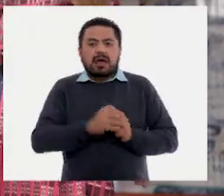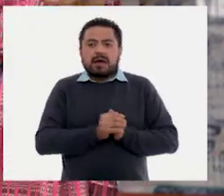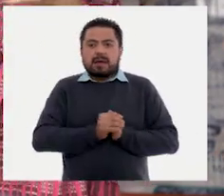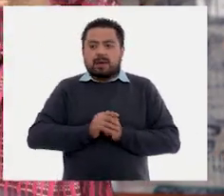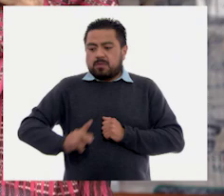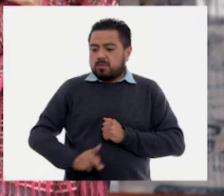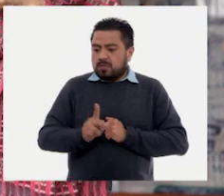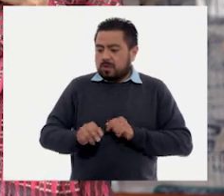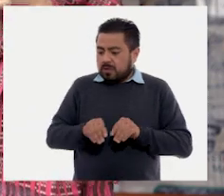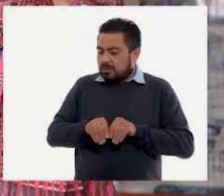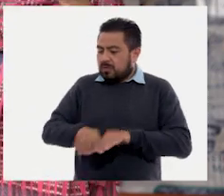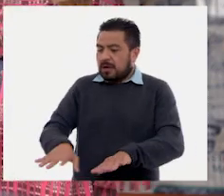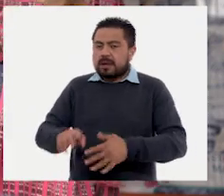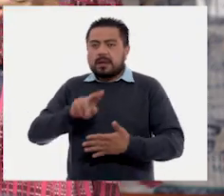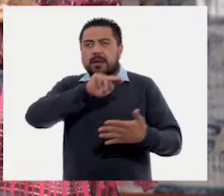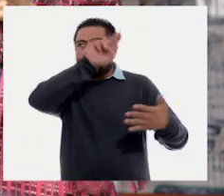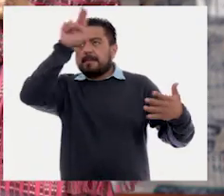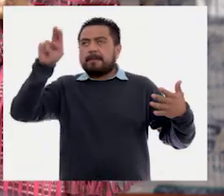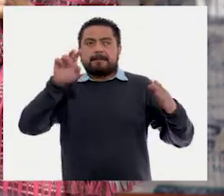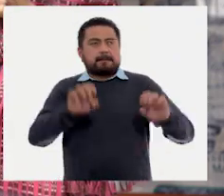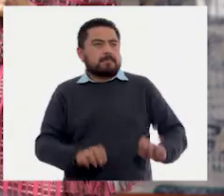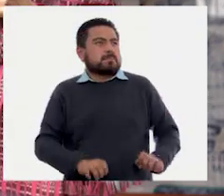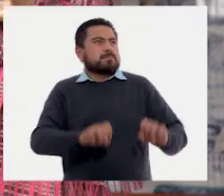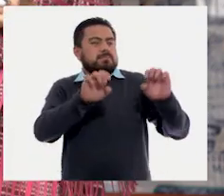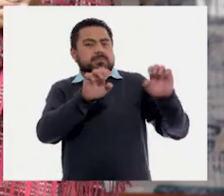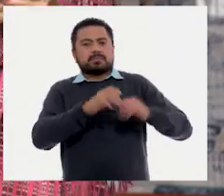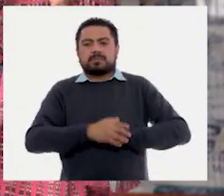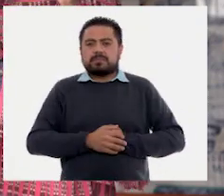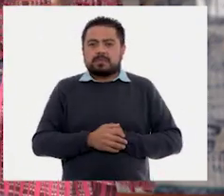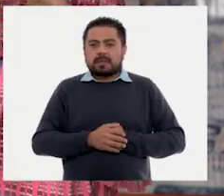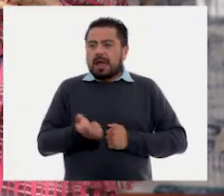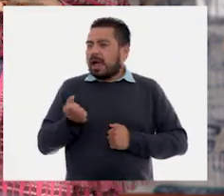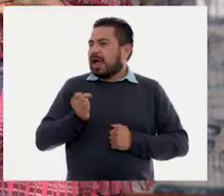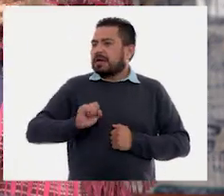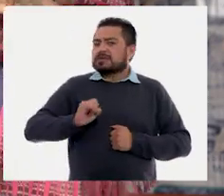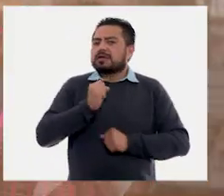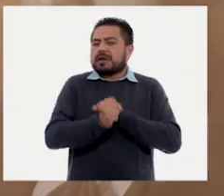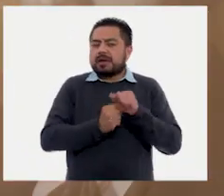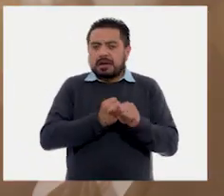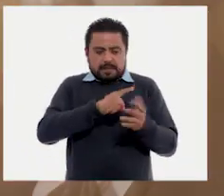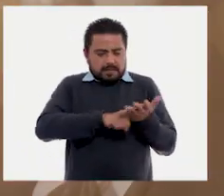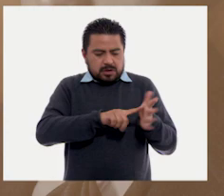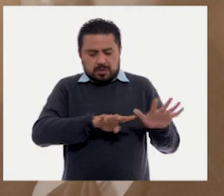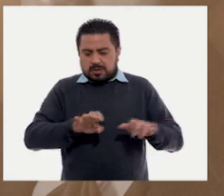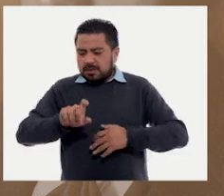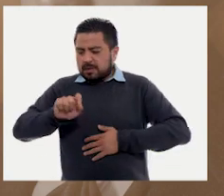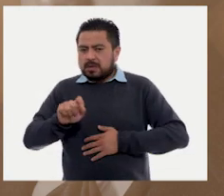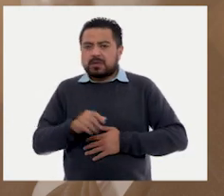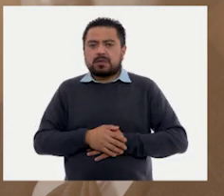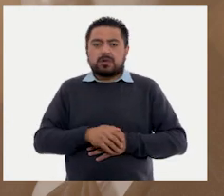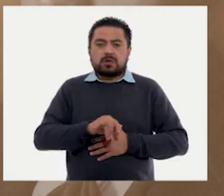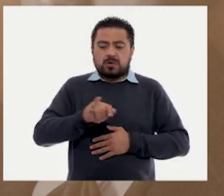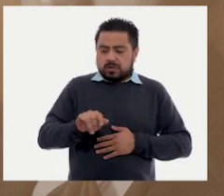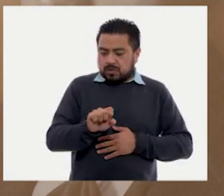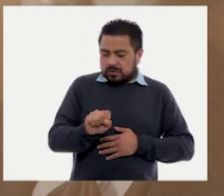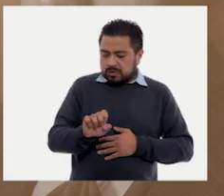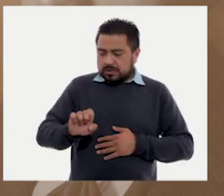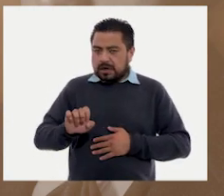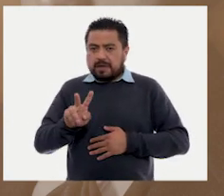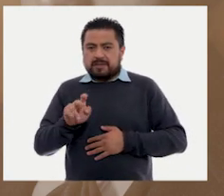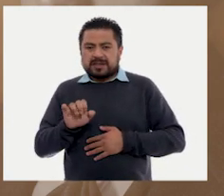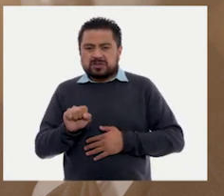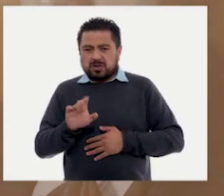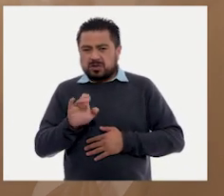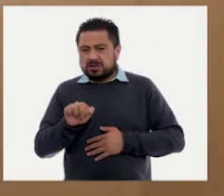pueblo, pintando los edificios públicos. Así, ya en los años 20, José Vasconcelos va a invitar a varios de los